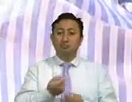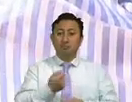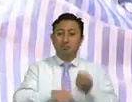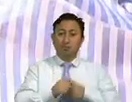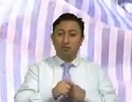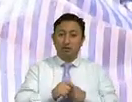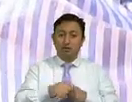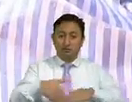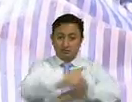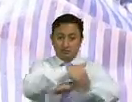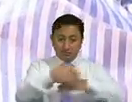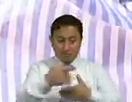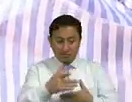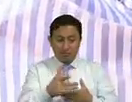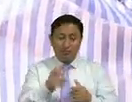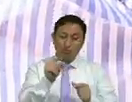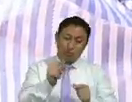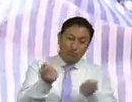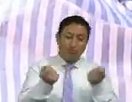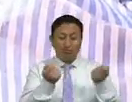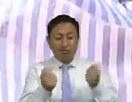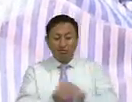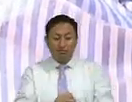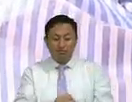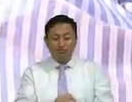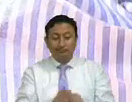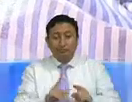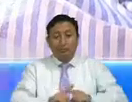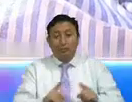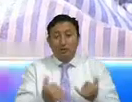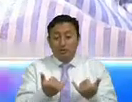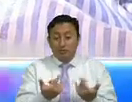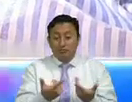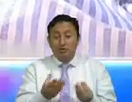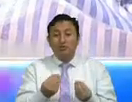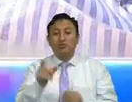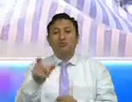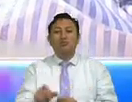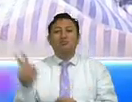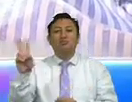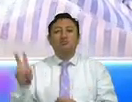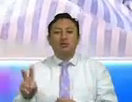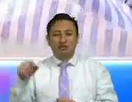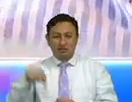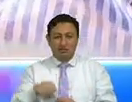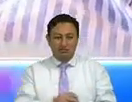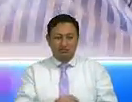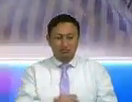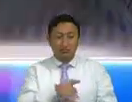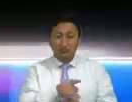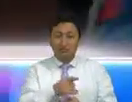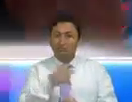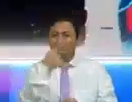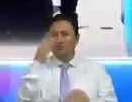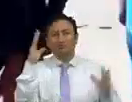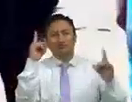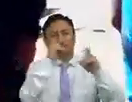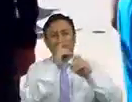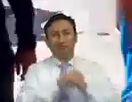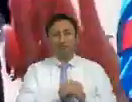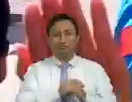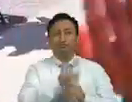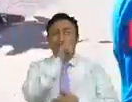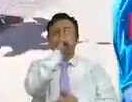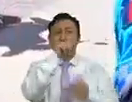ambulantes parcialmente y con el flujo sobre todo de venezolanos que hemos tenido eso se vuelve todavía más difícil durante el